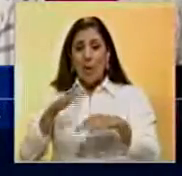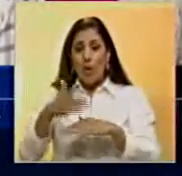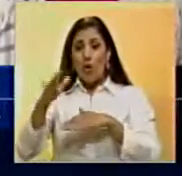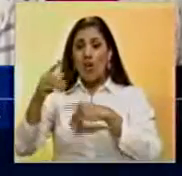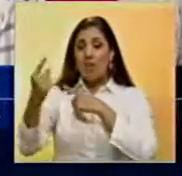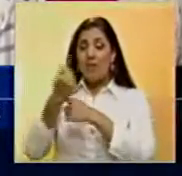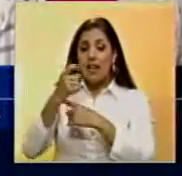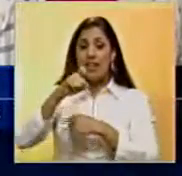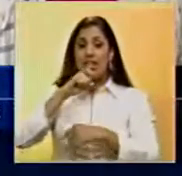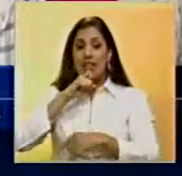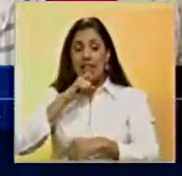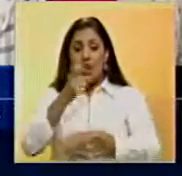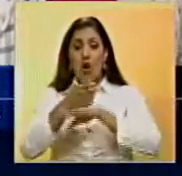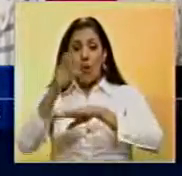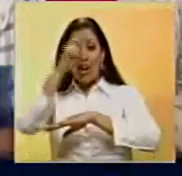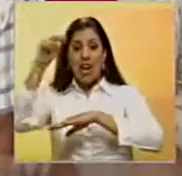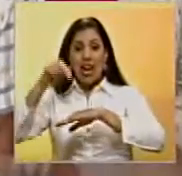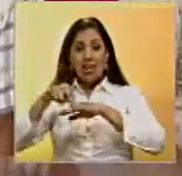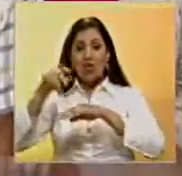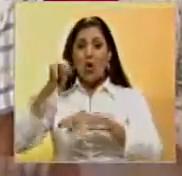determinación que ha tomado el gobierno nacional en forma unilateral